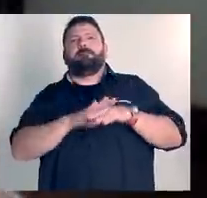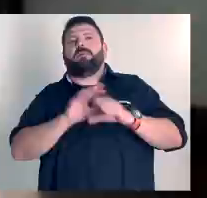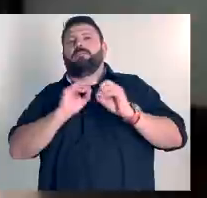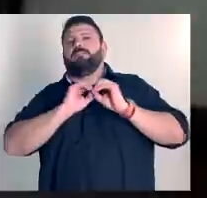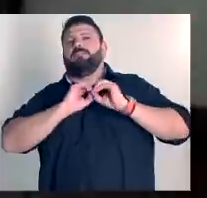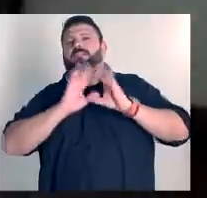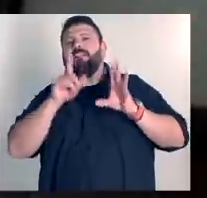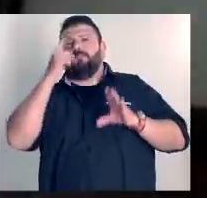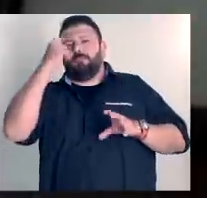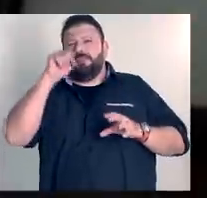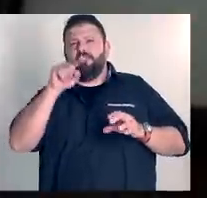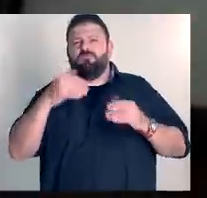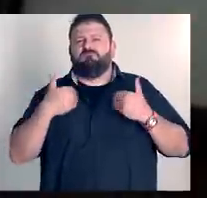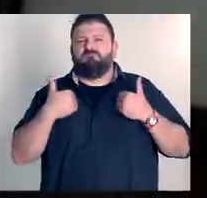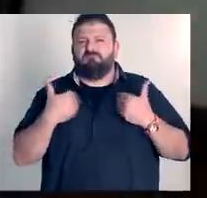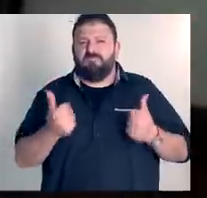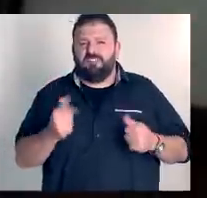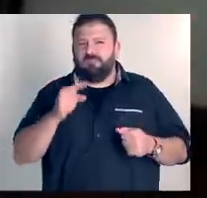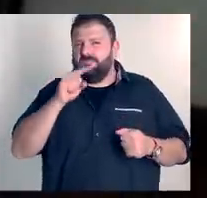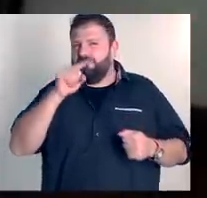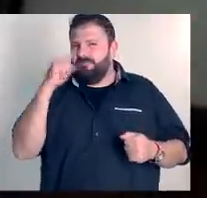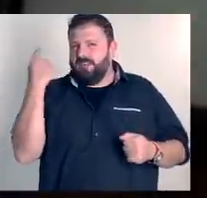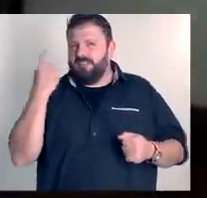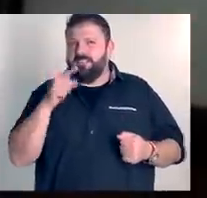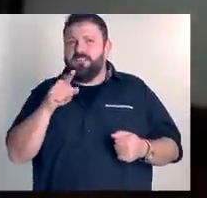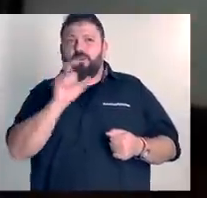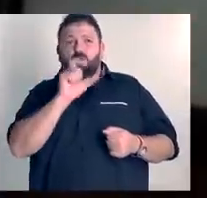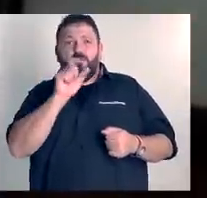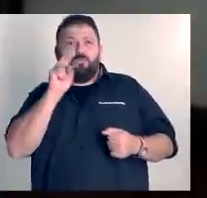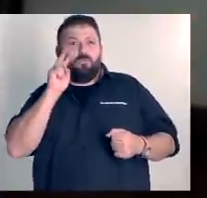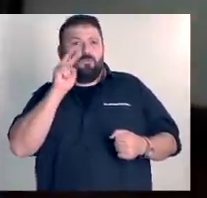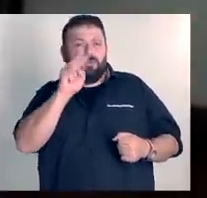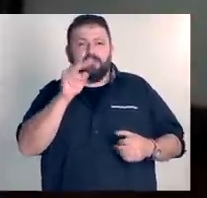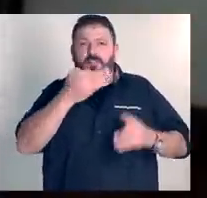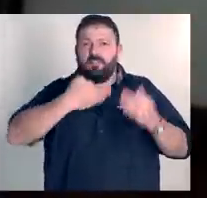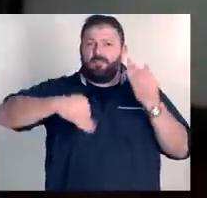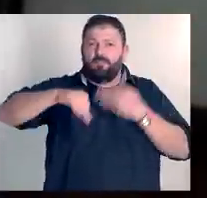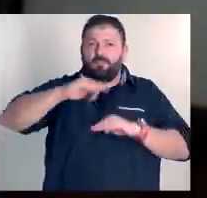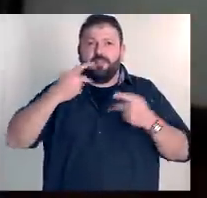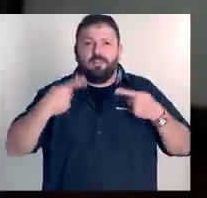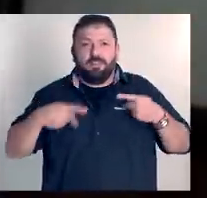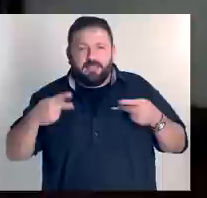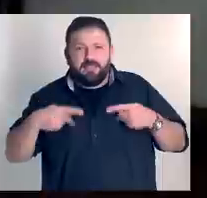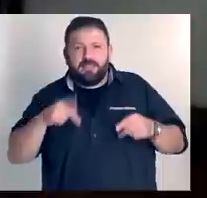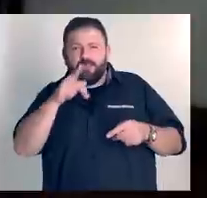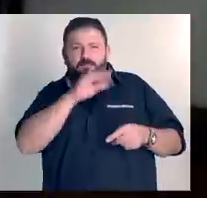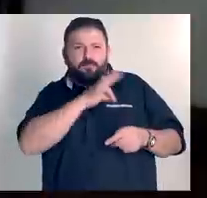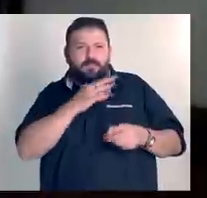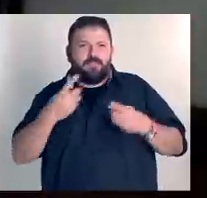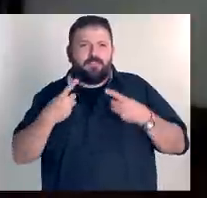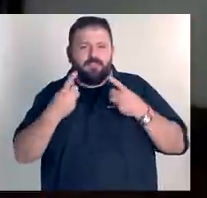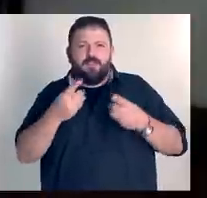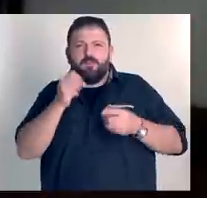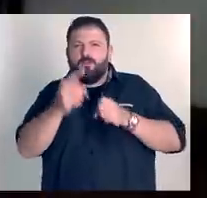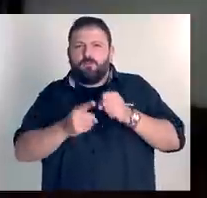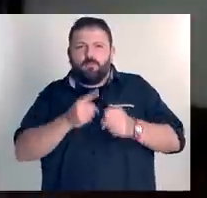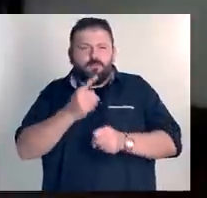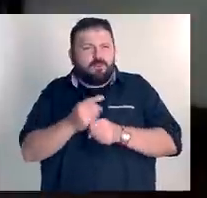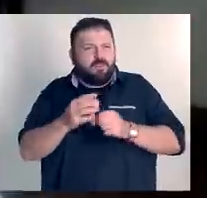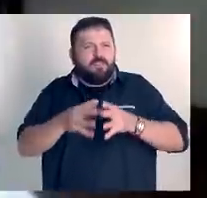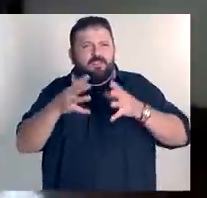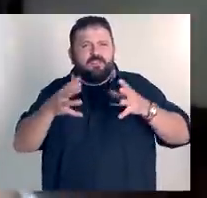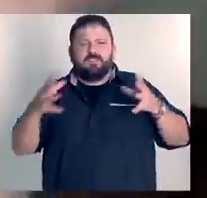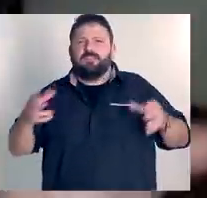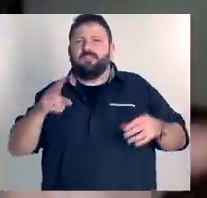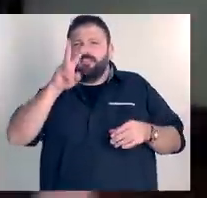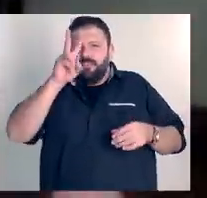significa facilitarte. Y cuando tú escuches a toda esa gente, vas a tener una oportunidad de crecimiento muy grande porque tu